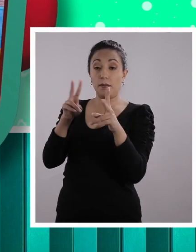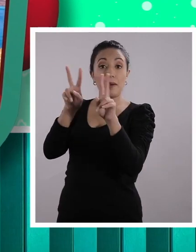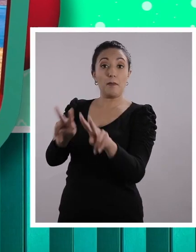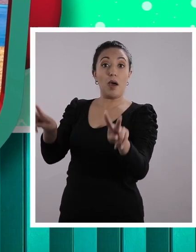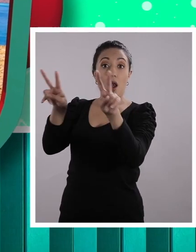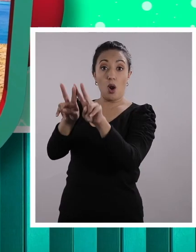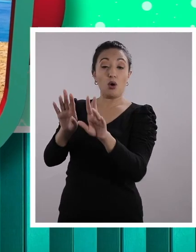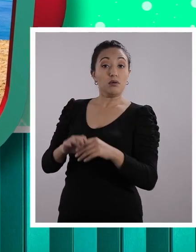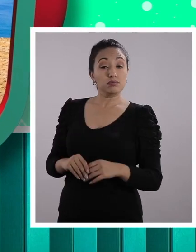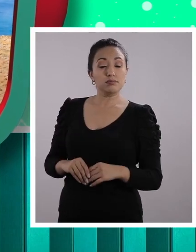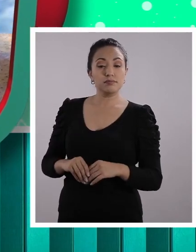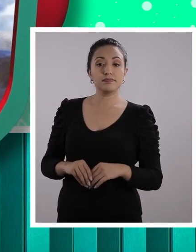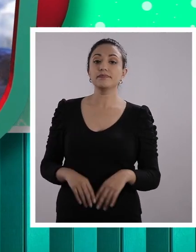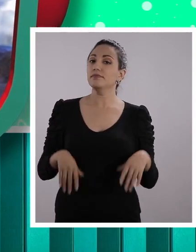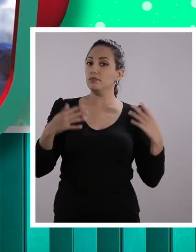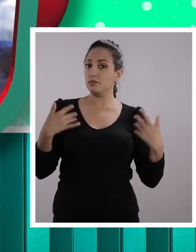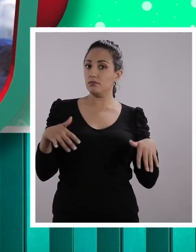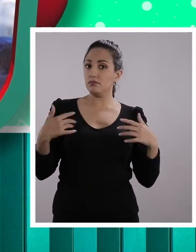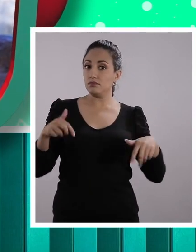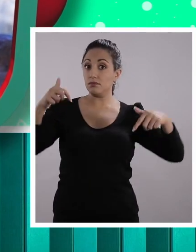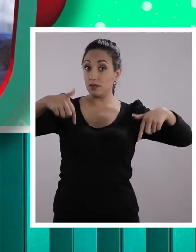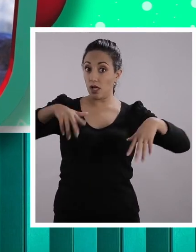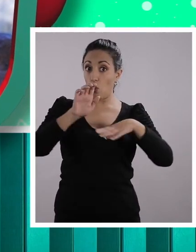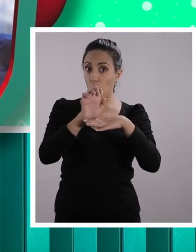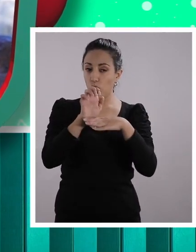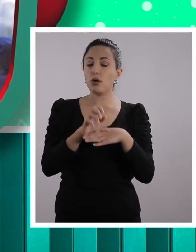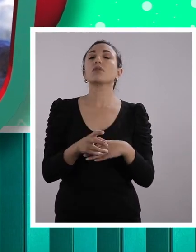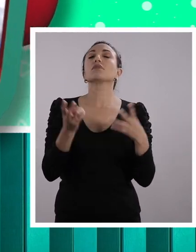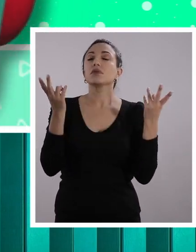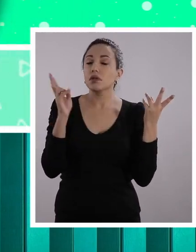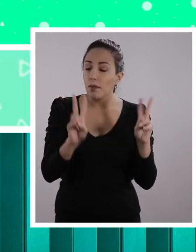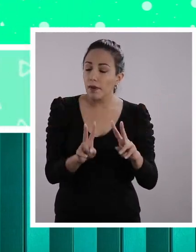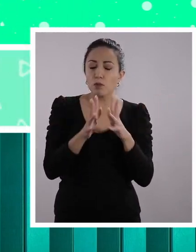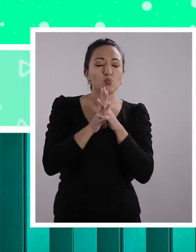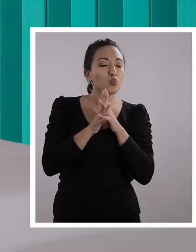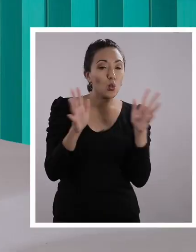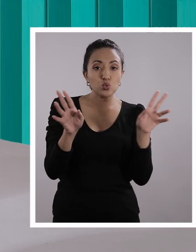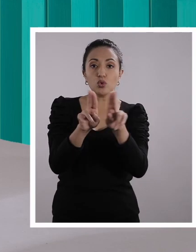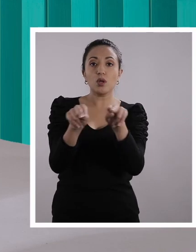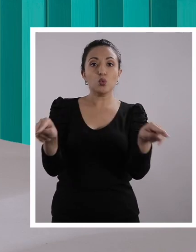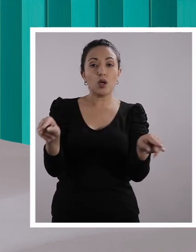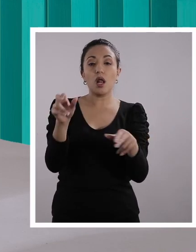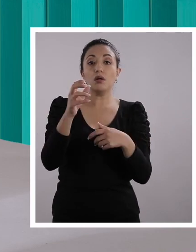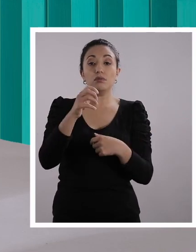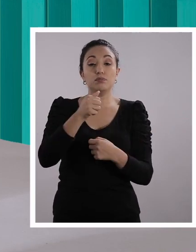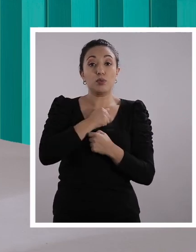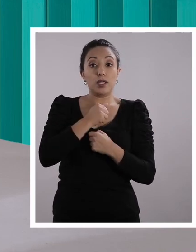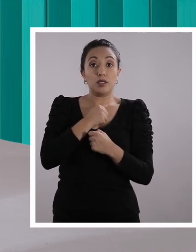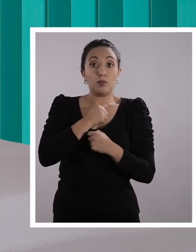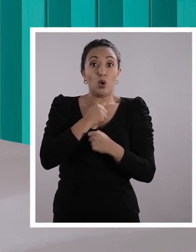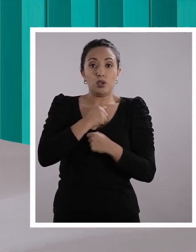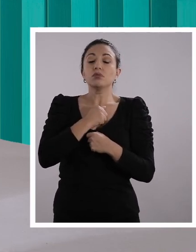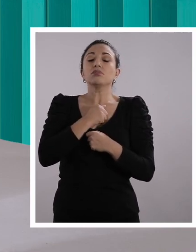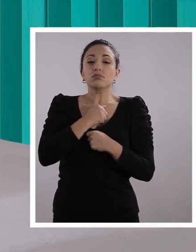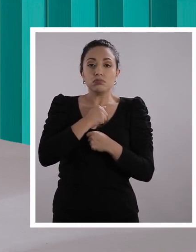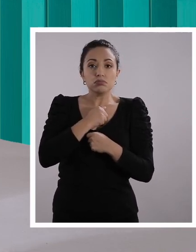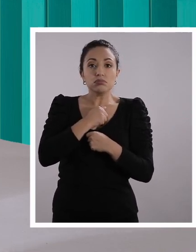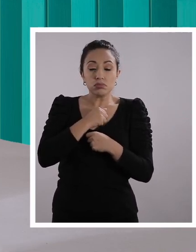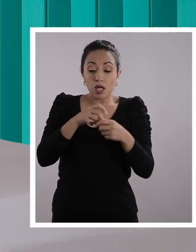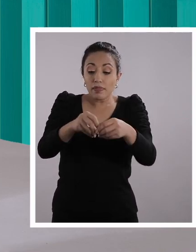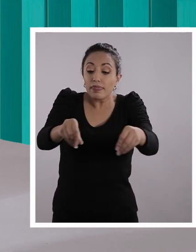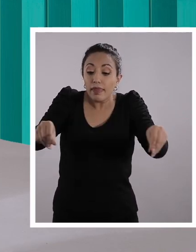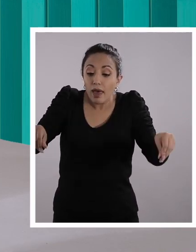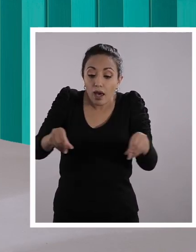científico además de cultural tenemos una gran riqueza natural también verdad conservamos mucho patrimonio natural